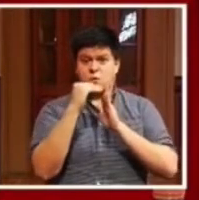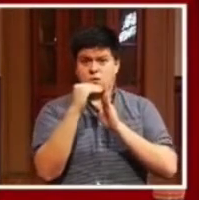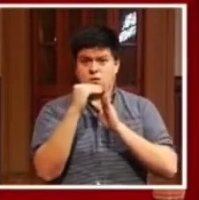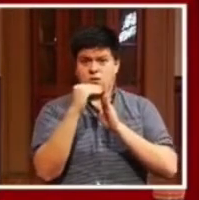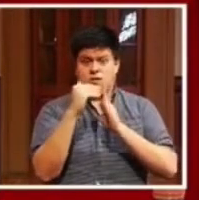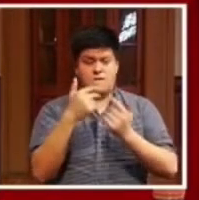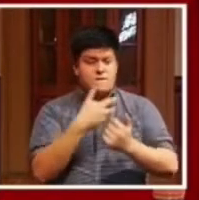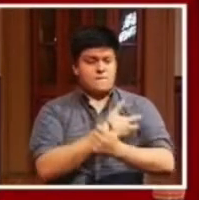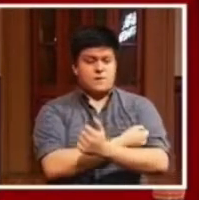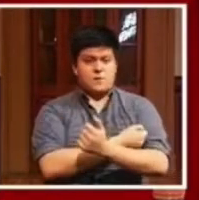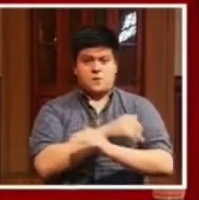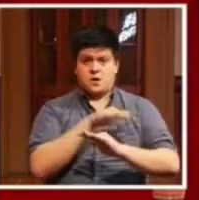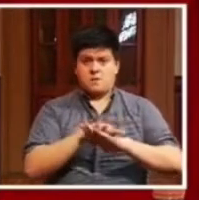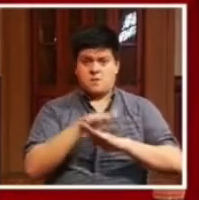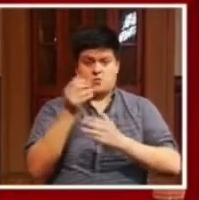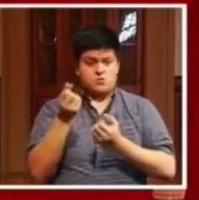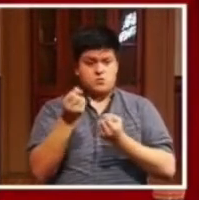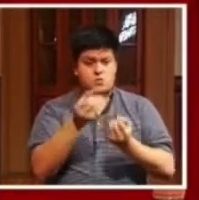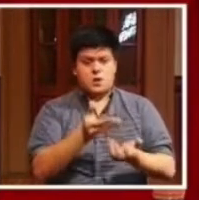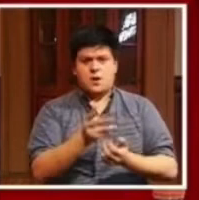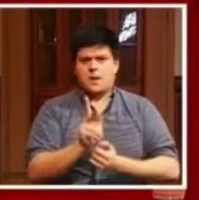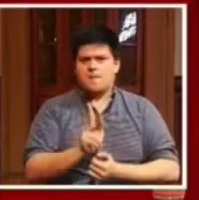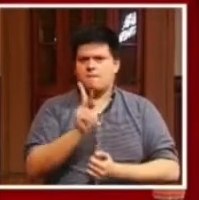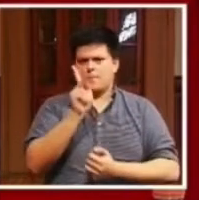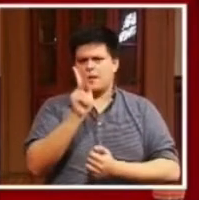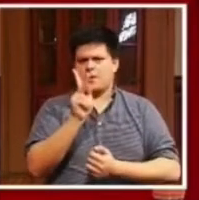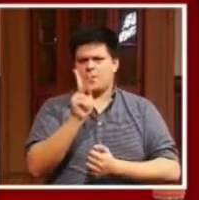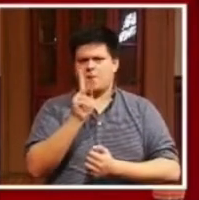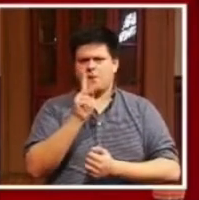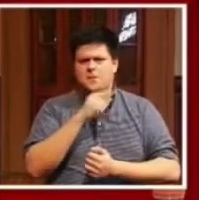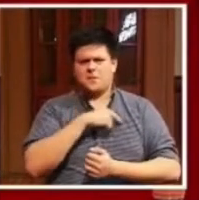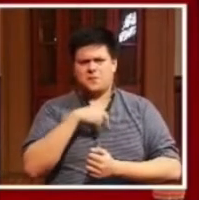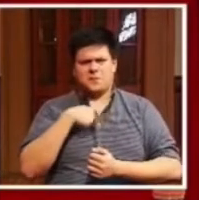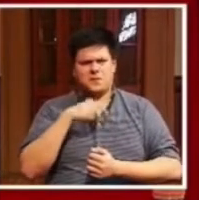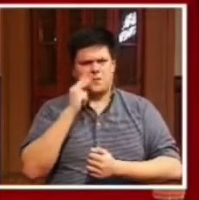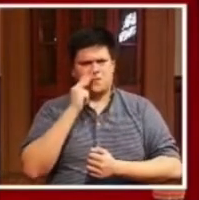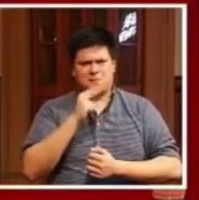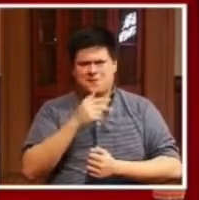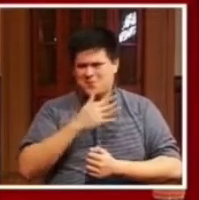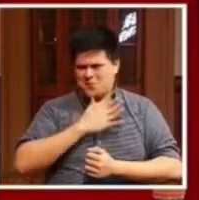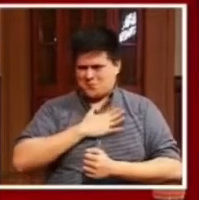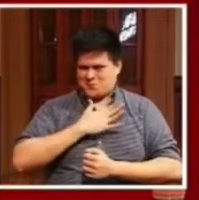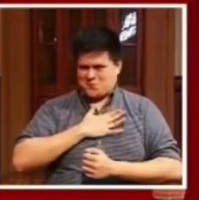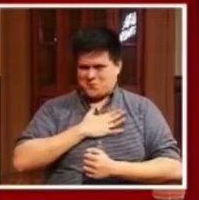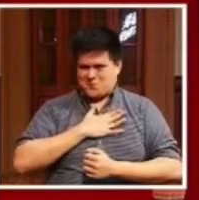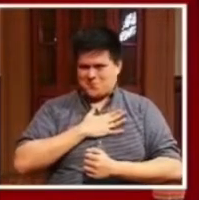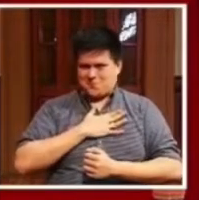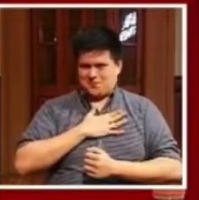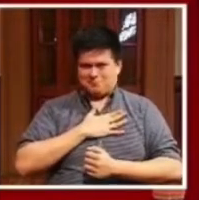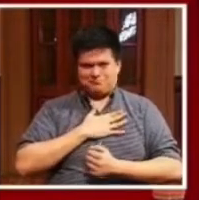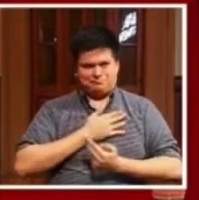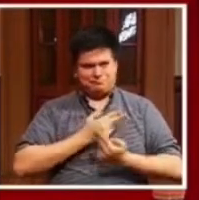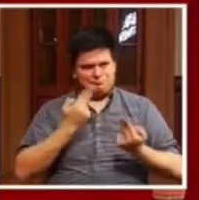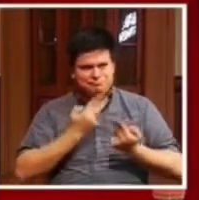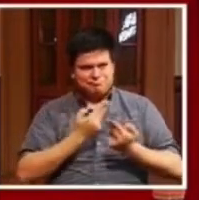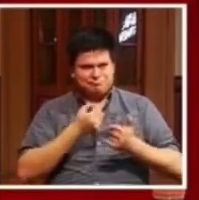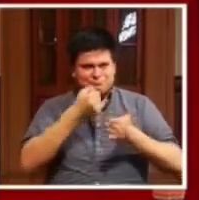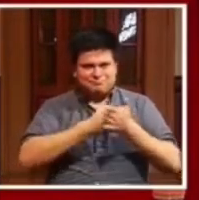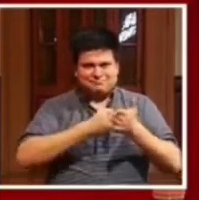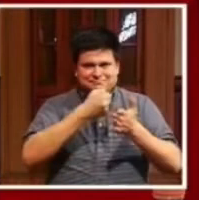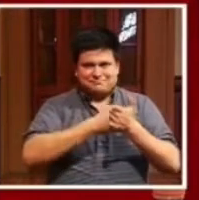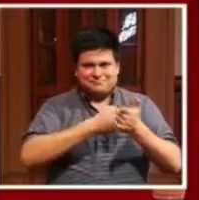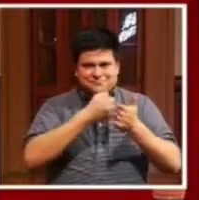24 millones de vacunas más, pero eso no descarta el seguir insistiendo con